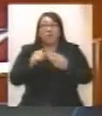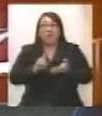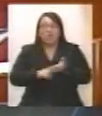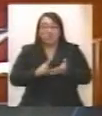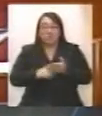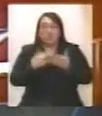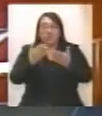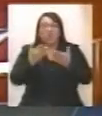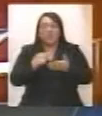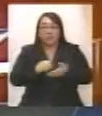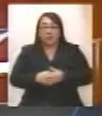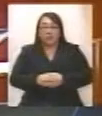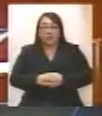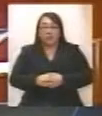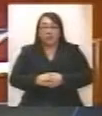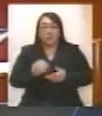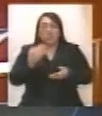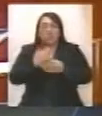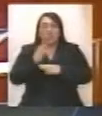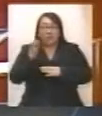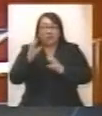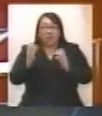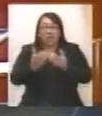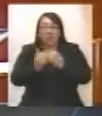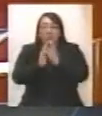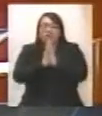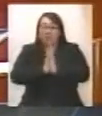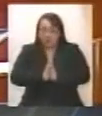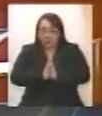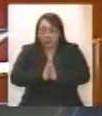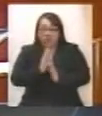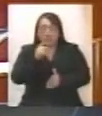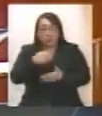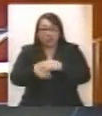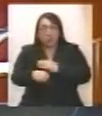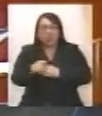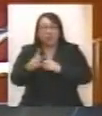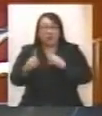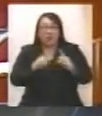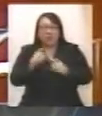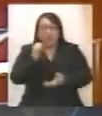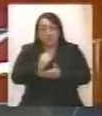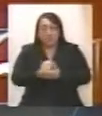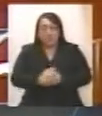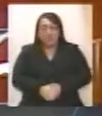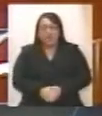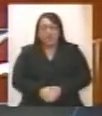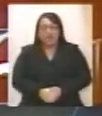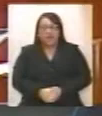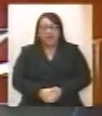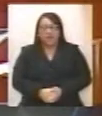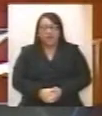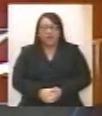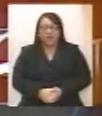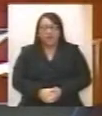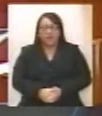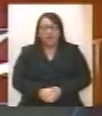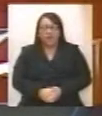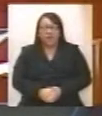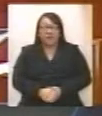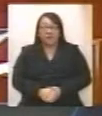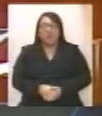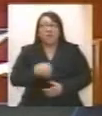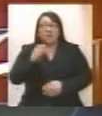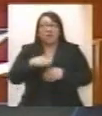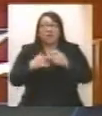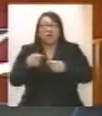solicito por su intermedio al Parlamento su próximo debate y aprobación. Se estima que